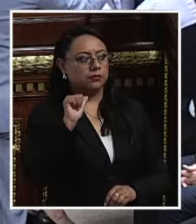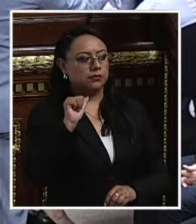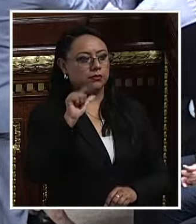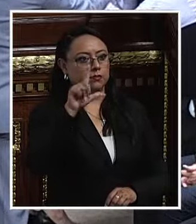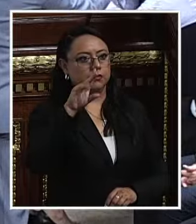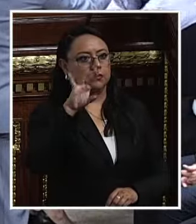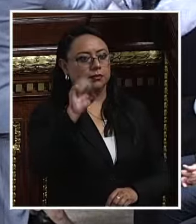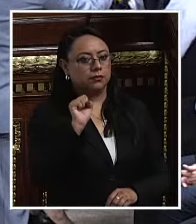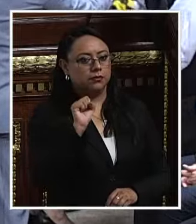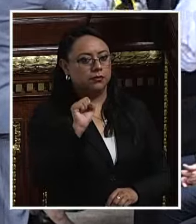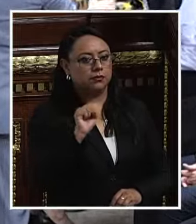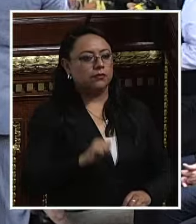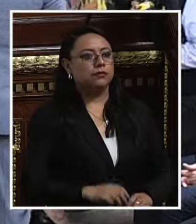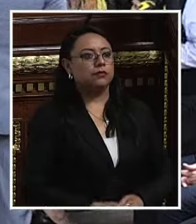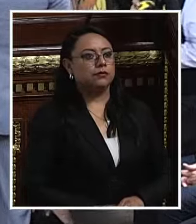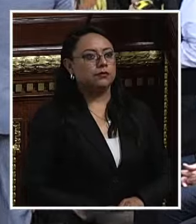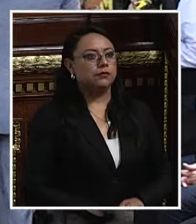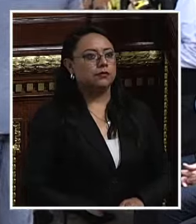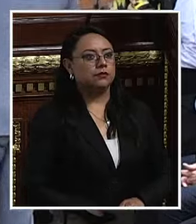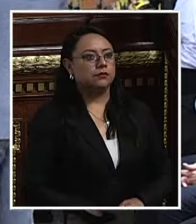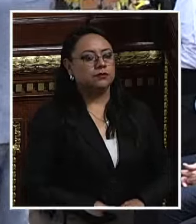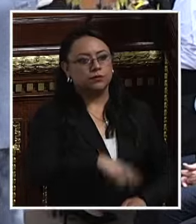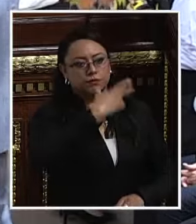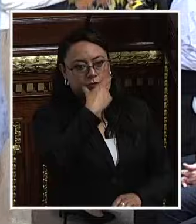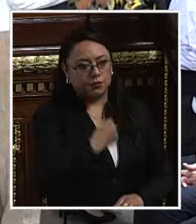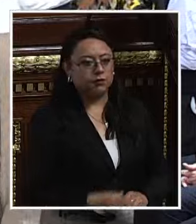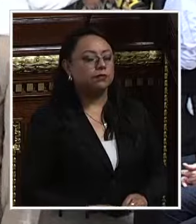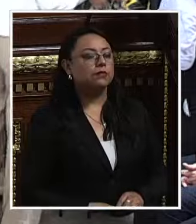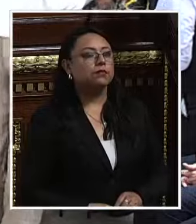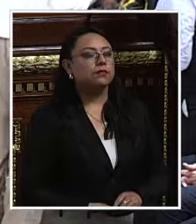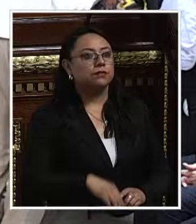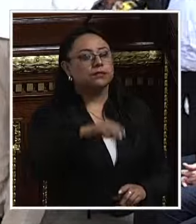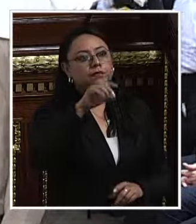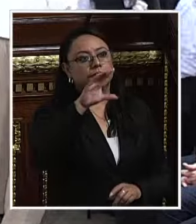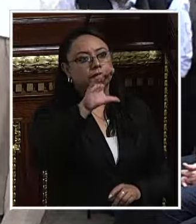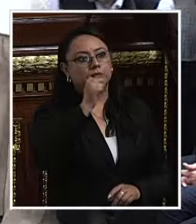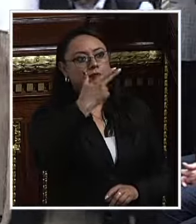Chávez Semerena Federico.